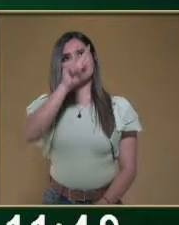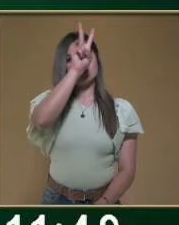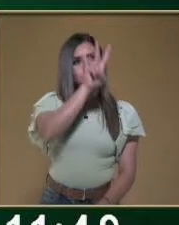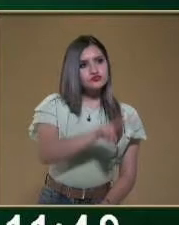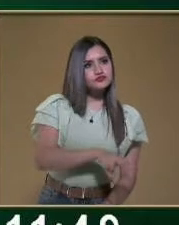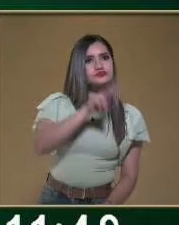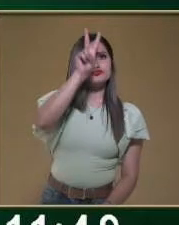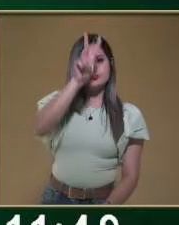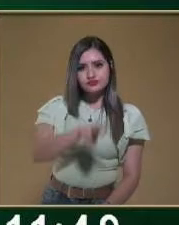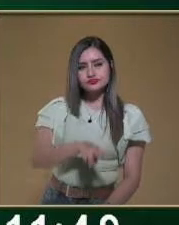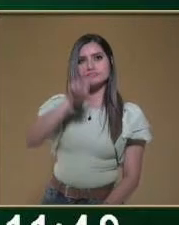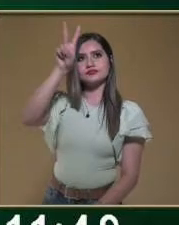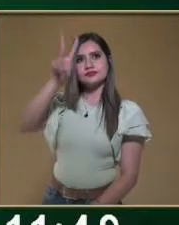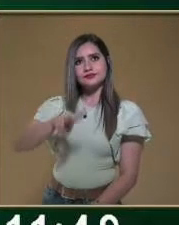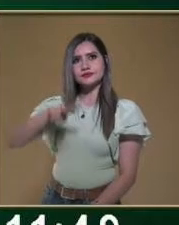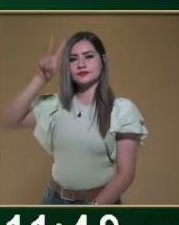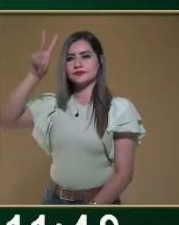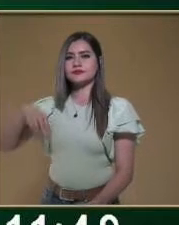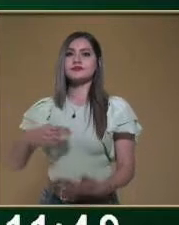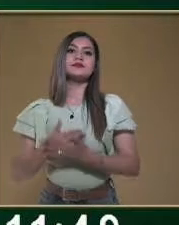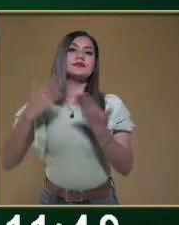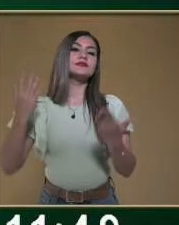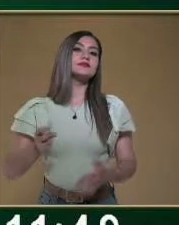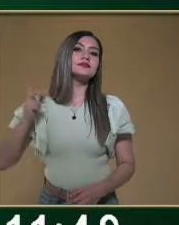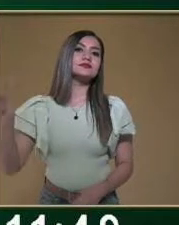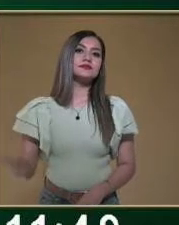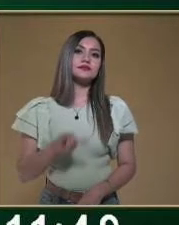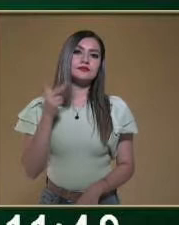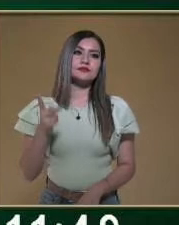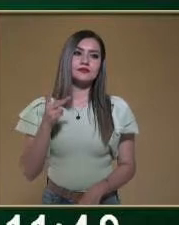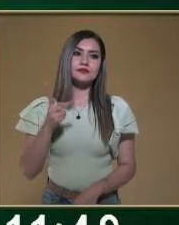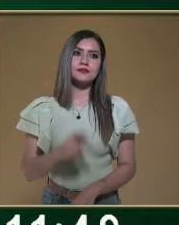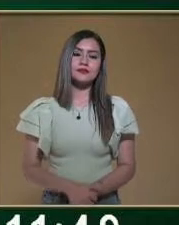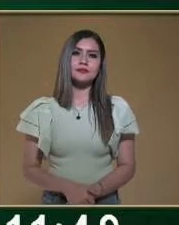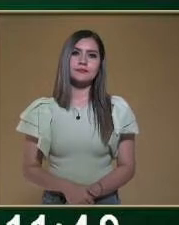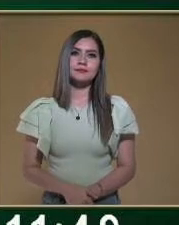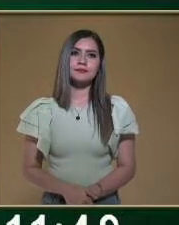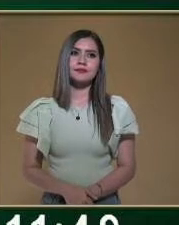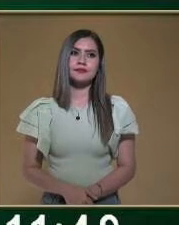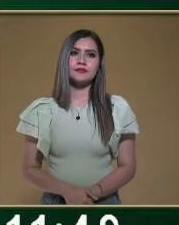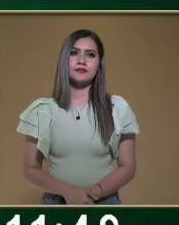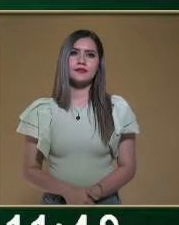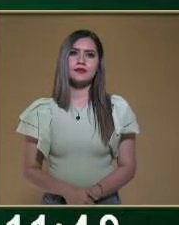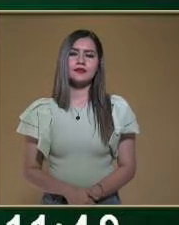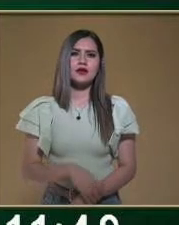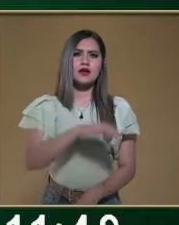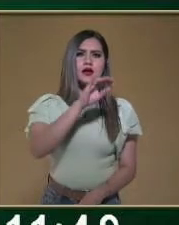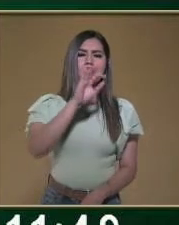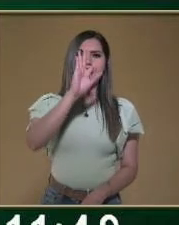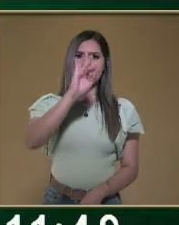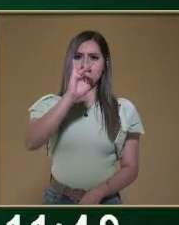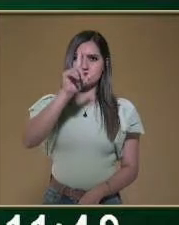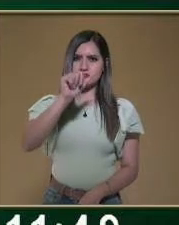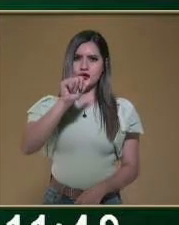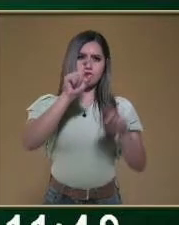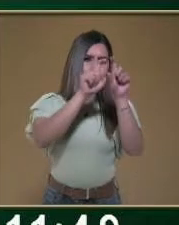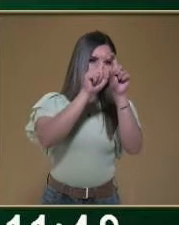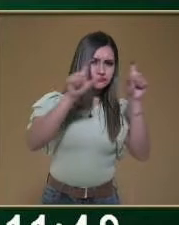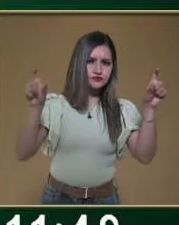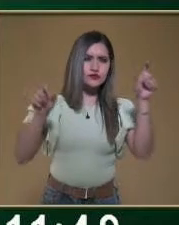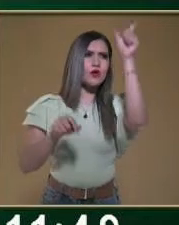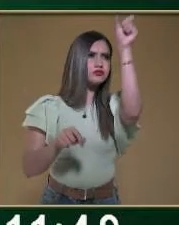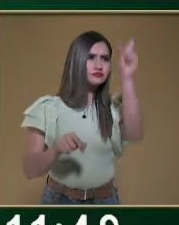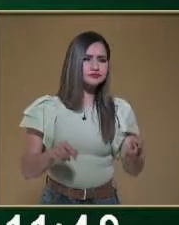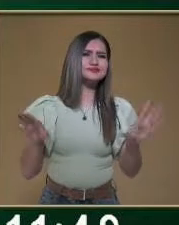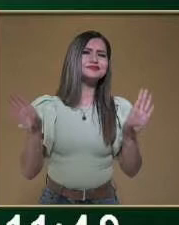columna. Y la pregunta es, ¿se encuentran en una fila o en una columna? Bueno, esos números, maestra Ana,